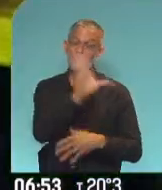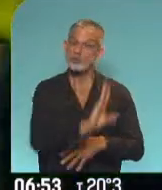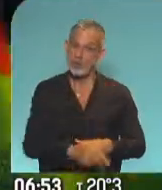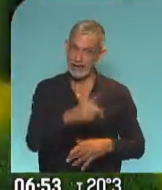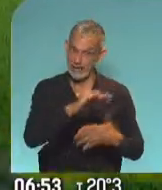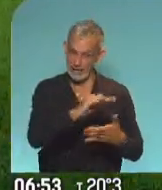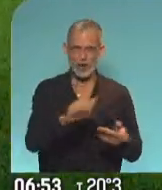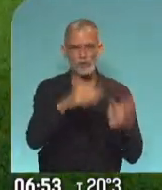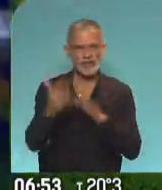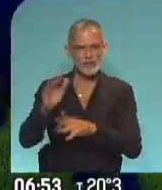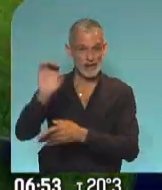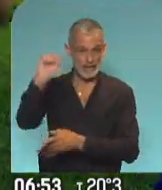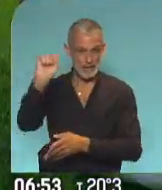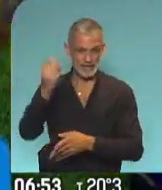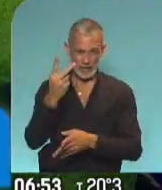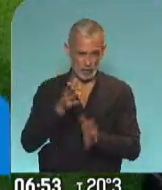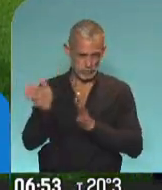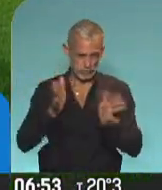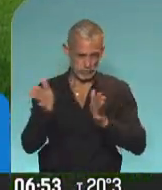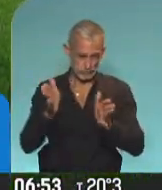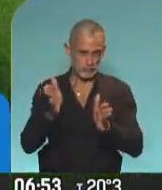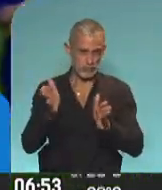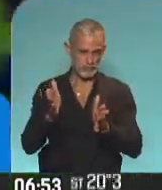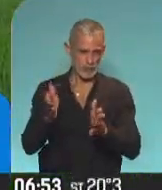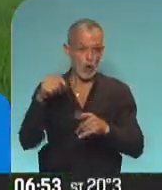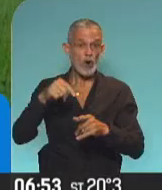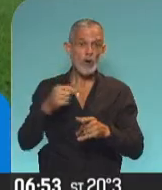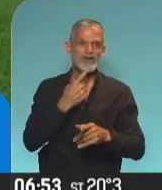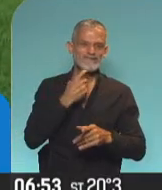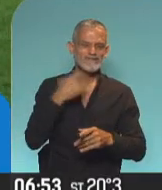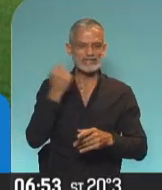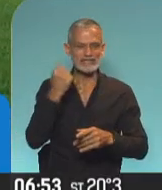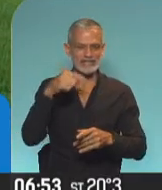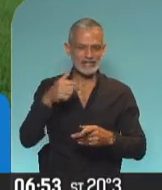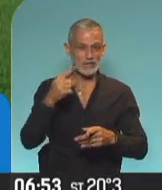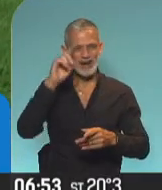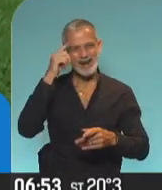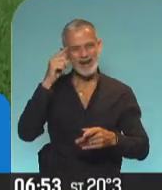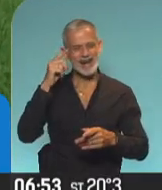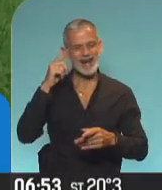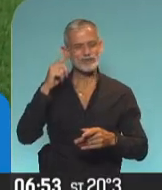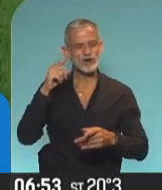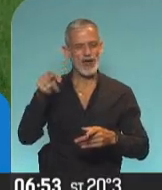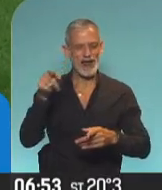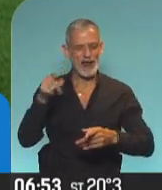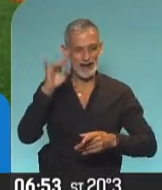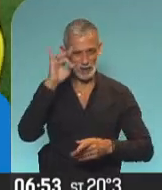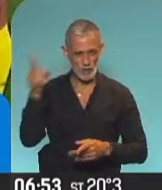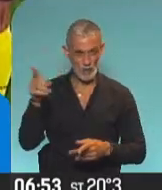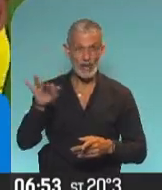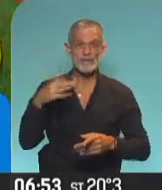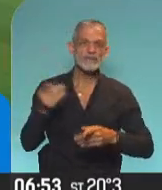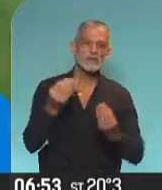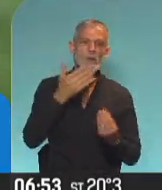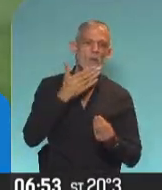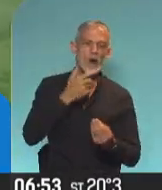vamos a estar hablando, y en la Copa Libertadores de América, con toda la emoción hoy con River y Nacional. Después la posibilidad de que